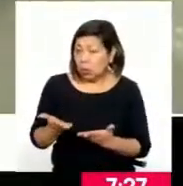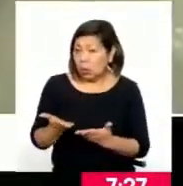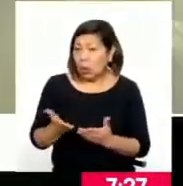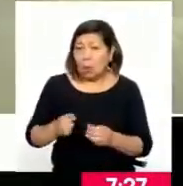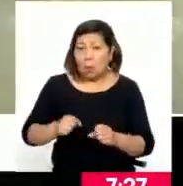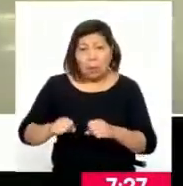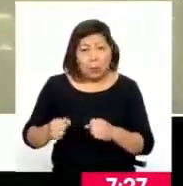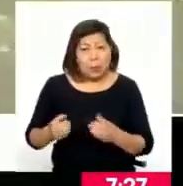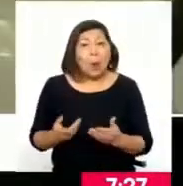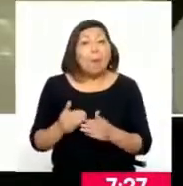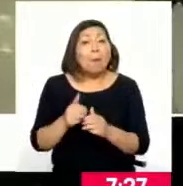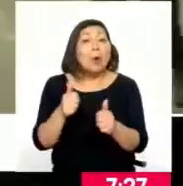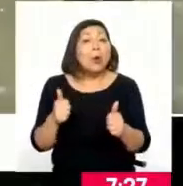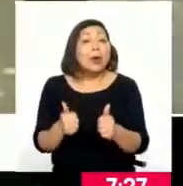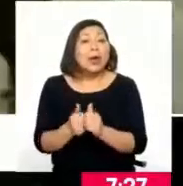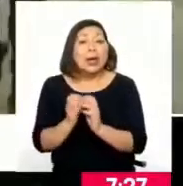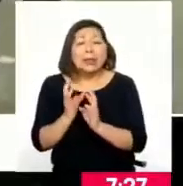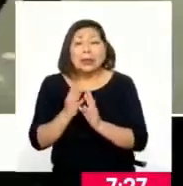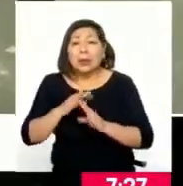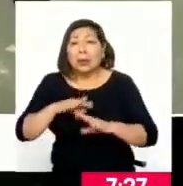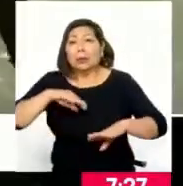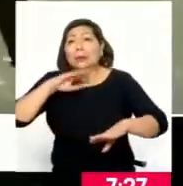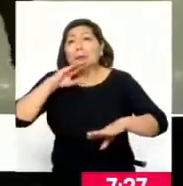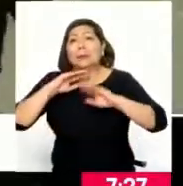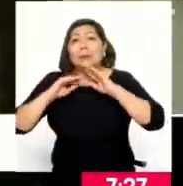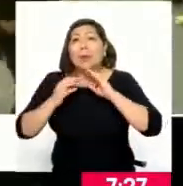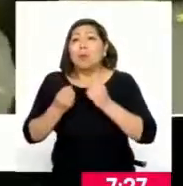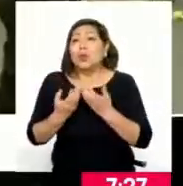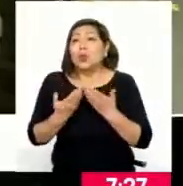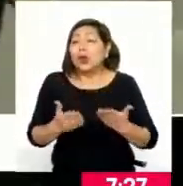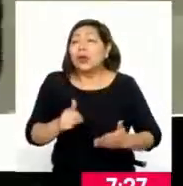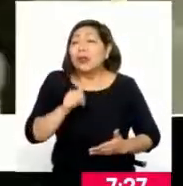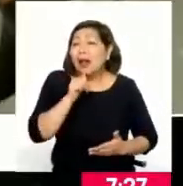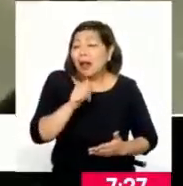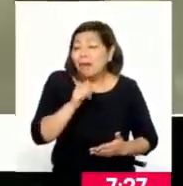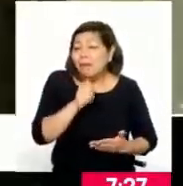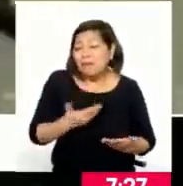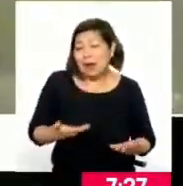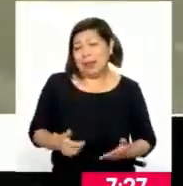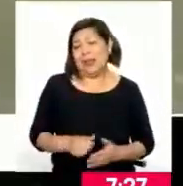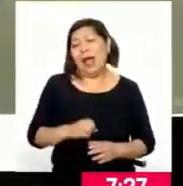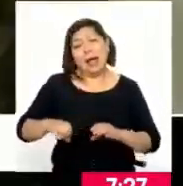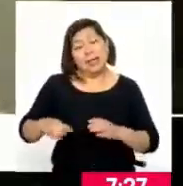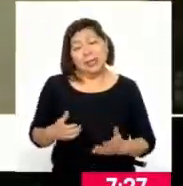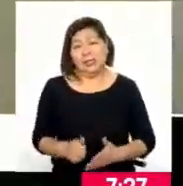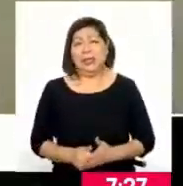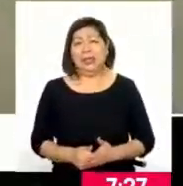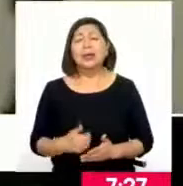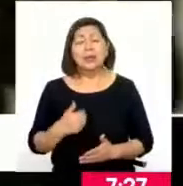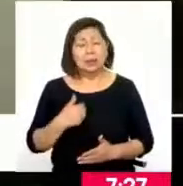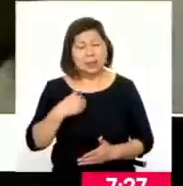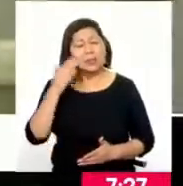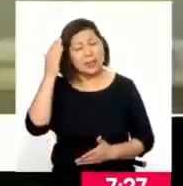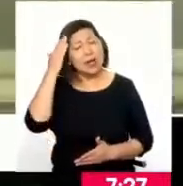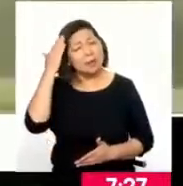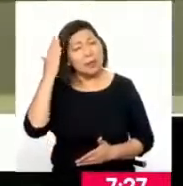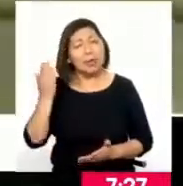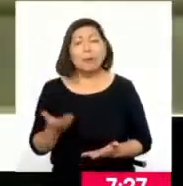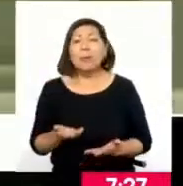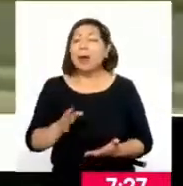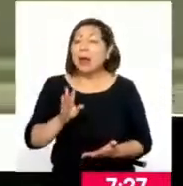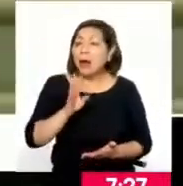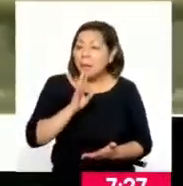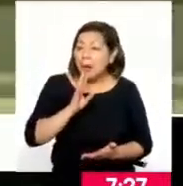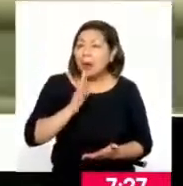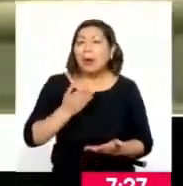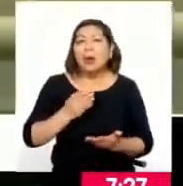movidos es porque detrás hay frustración, detrás hay muchas obras que no se permiten de realizar. Entonces somos conscientes de eso. Las palabras,